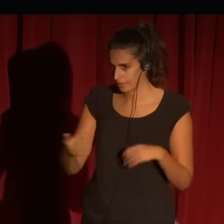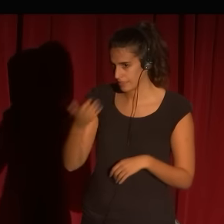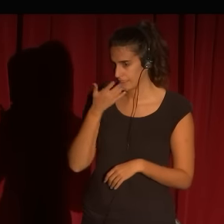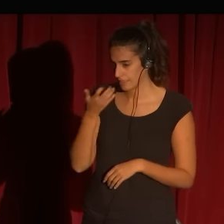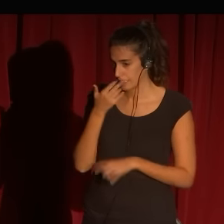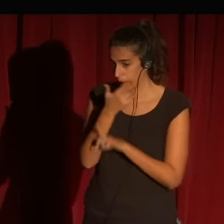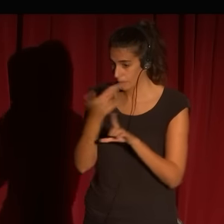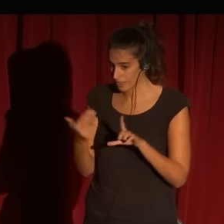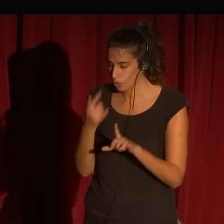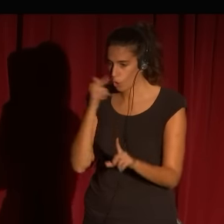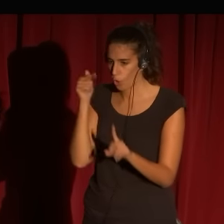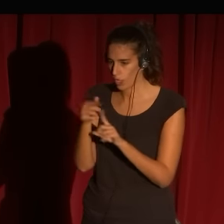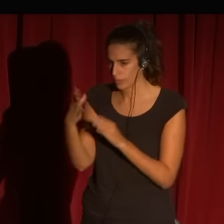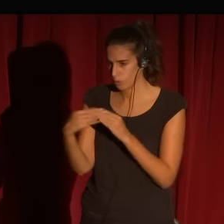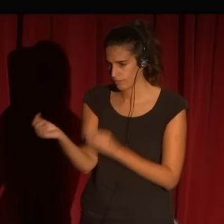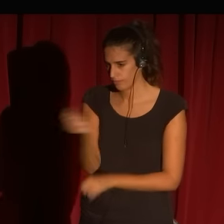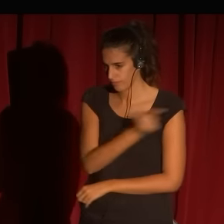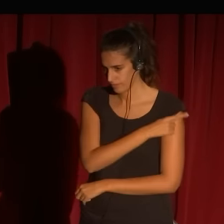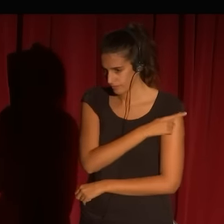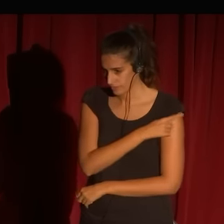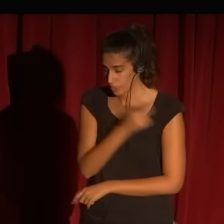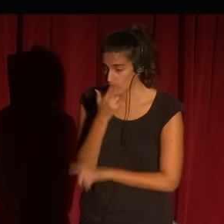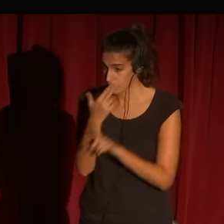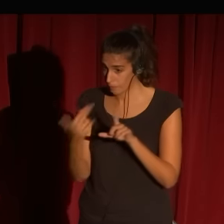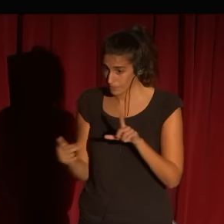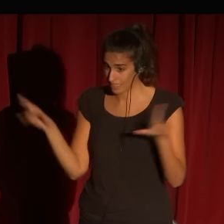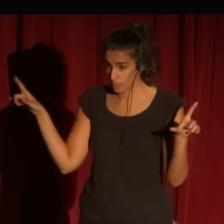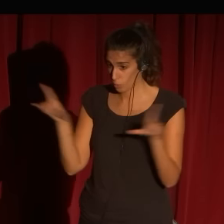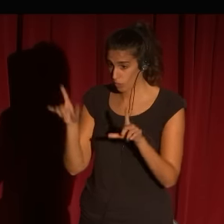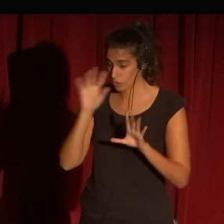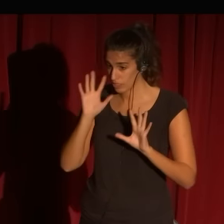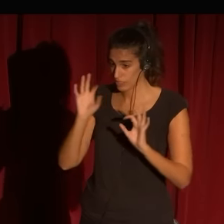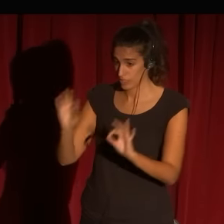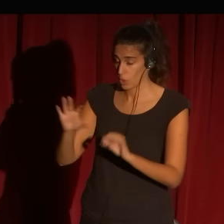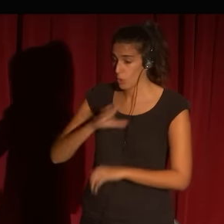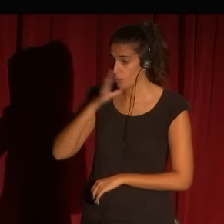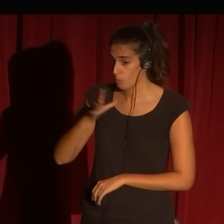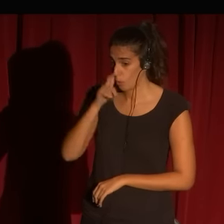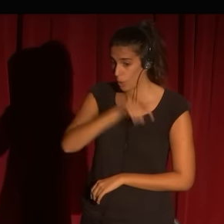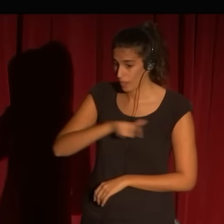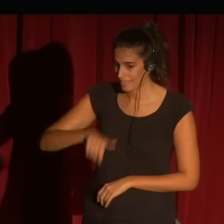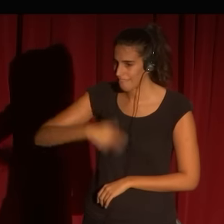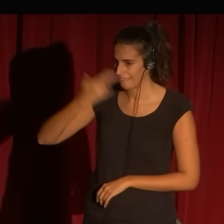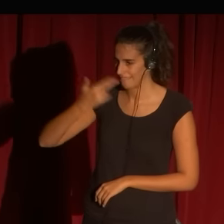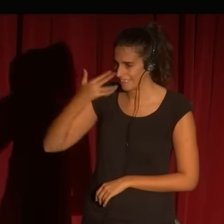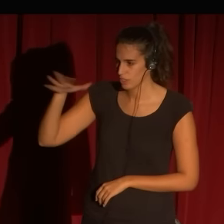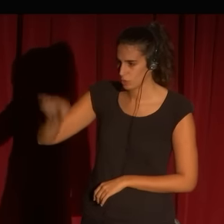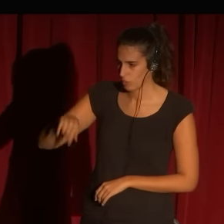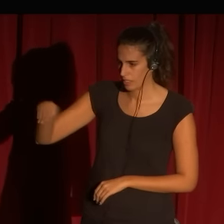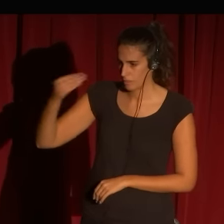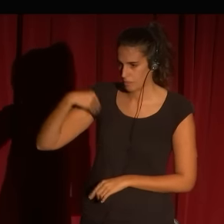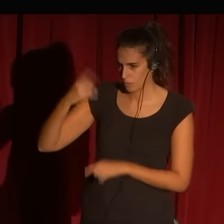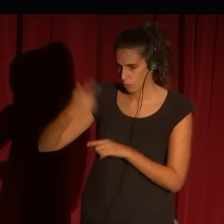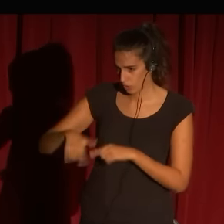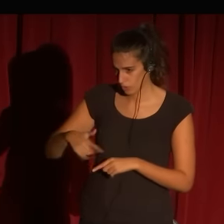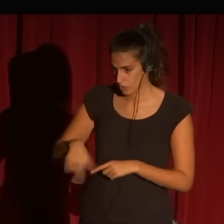pintando este tipo de cuadro los que pinta ella y pintar este tipo de cuadro tiene sentido en este momento porque hay gente como él que está interesada en ese tipo de objetos